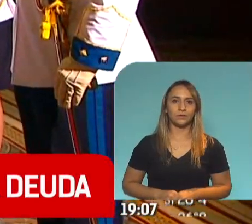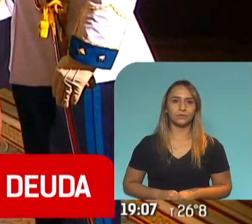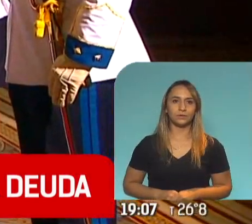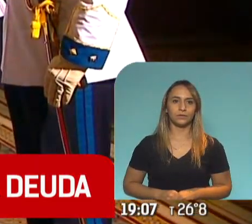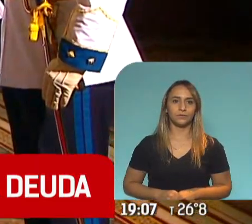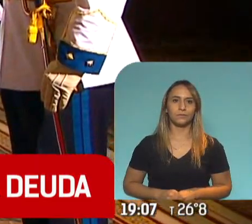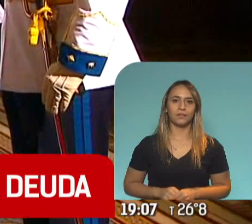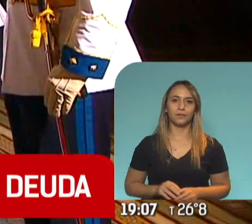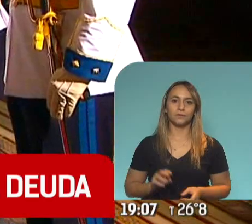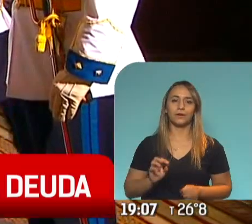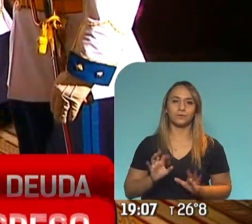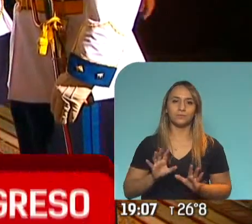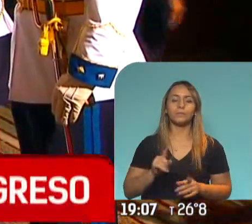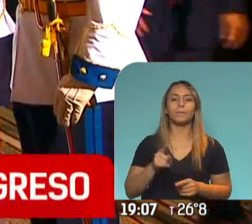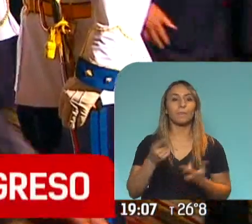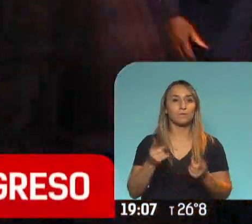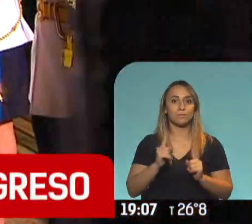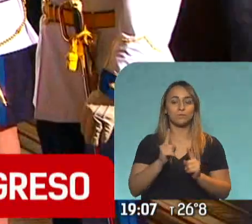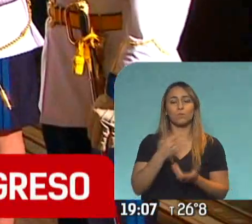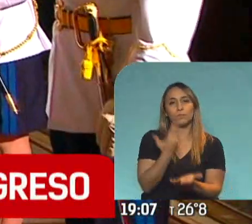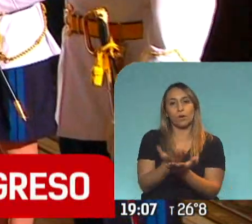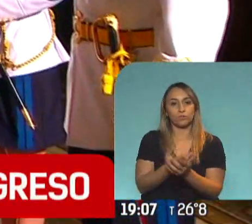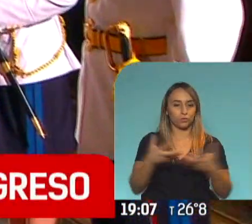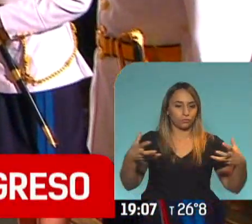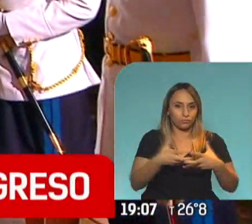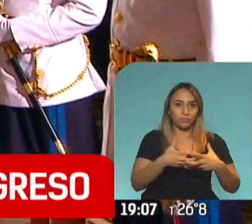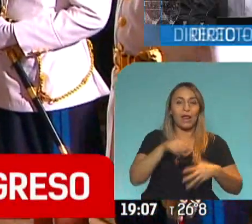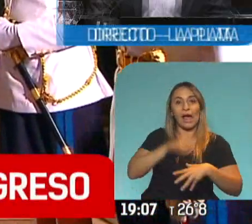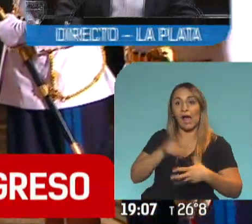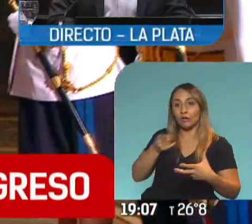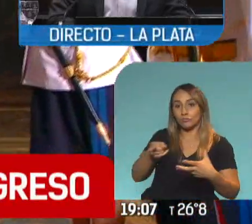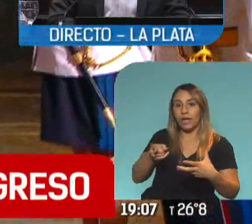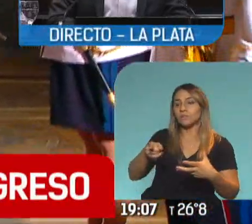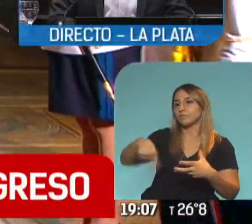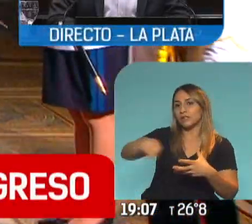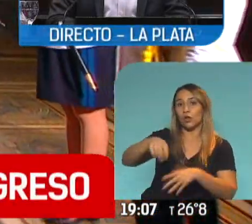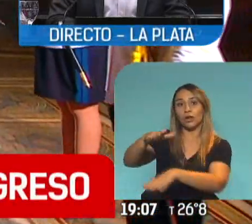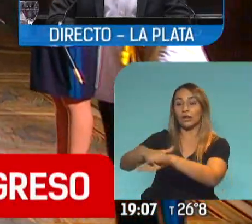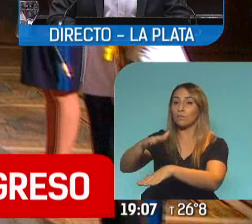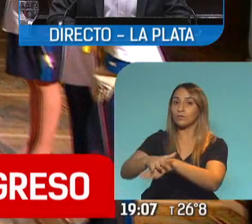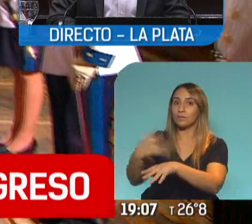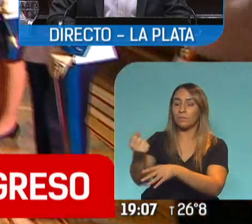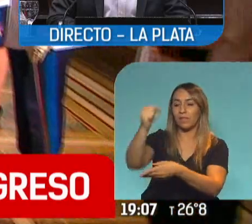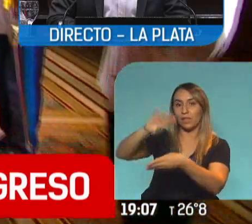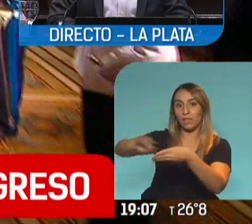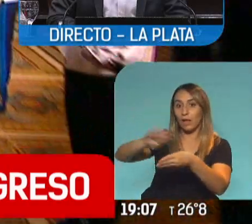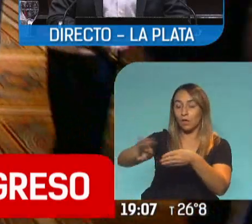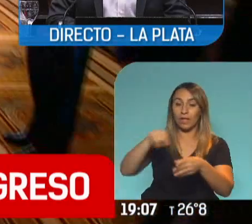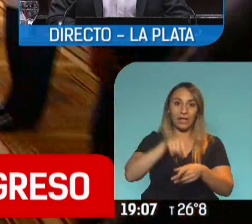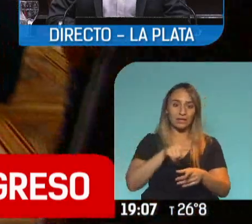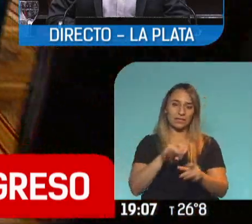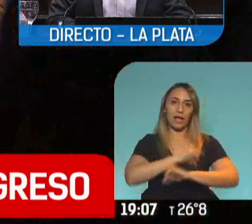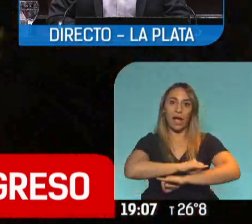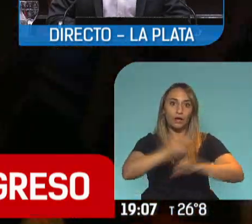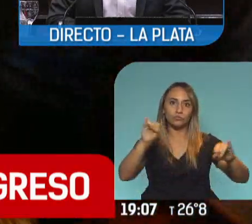Les decía, querella criminal contra los responsables de la deuda, quizás la parte más, el anuncio más álgido